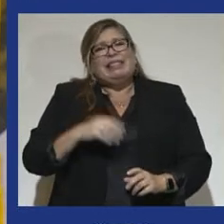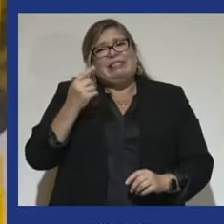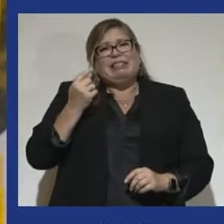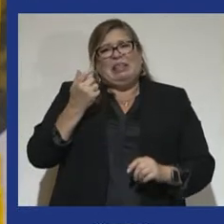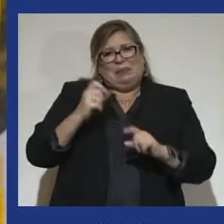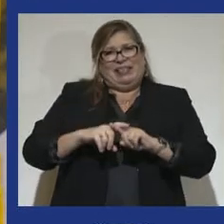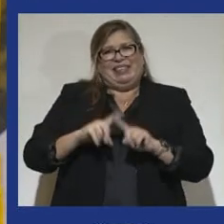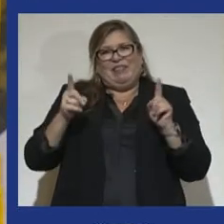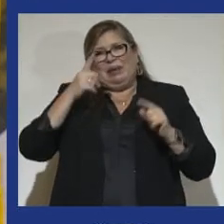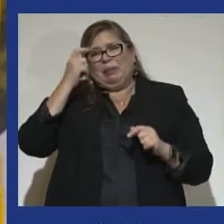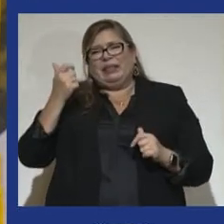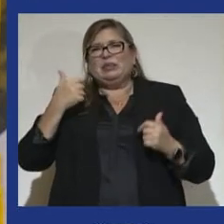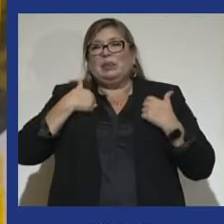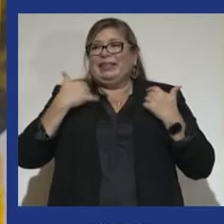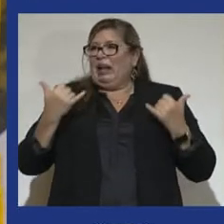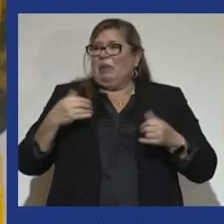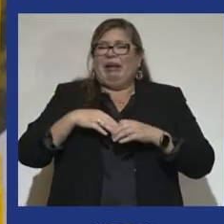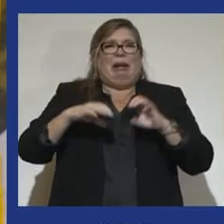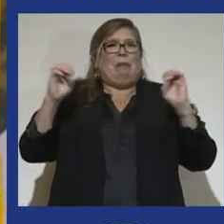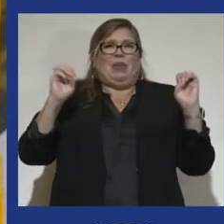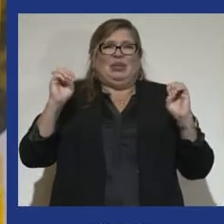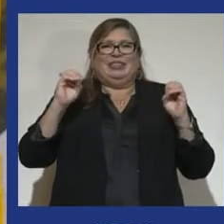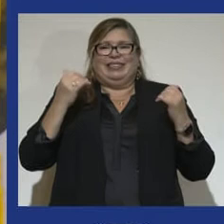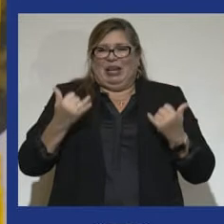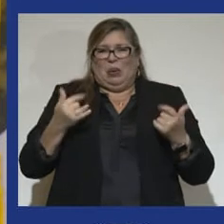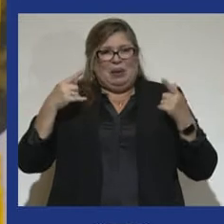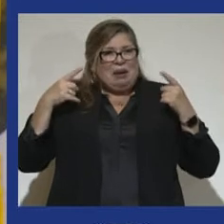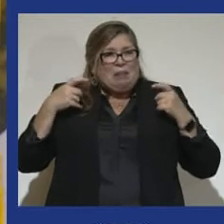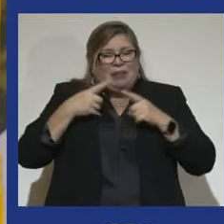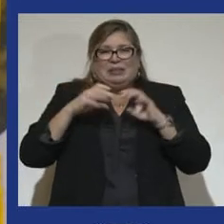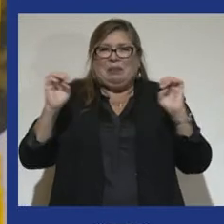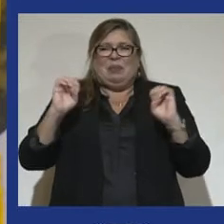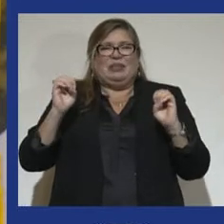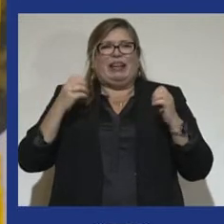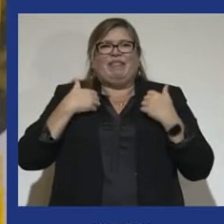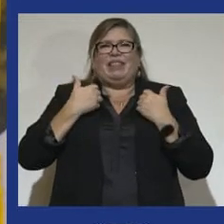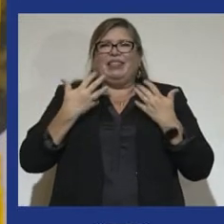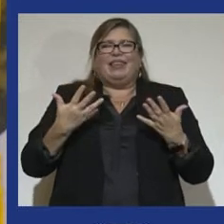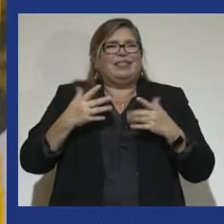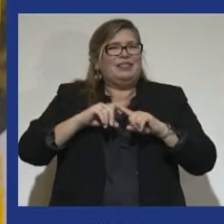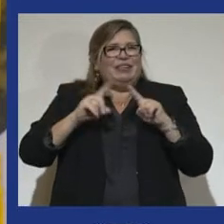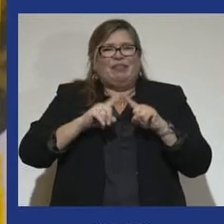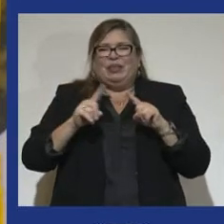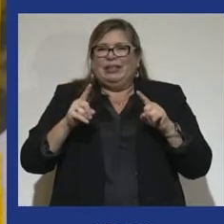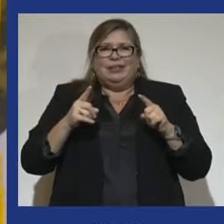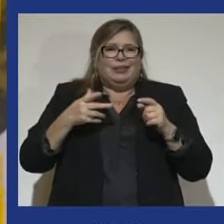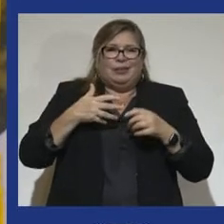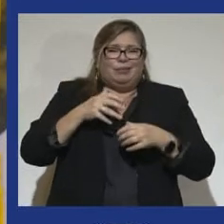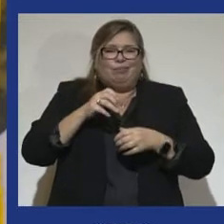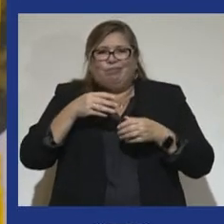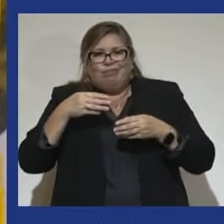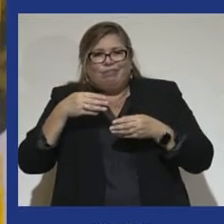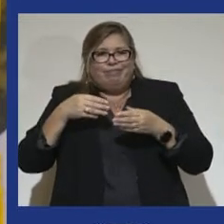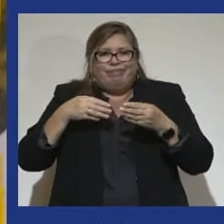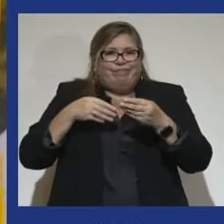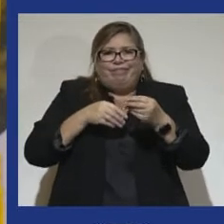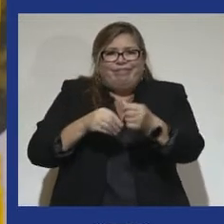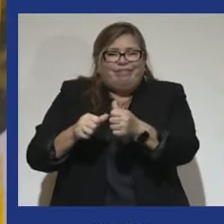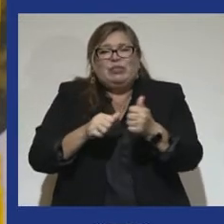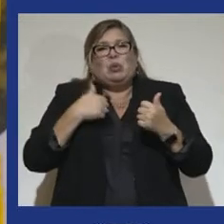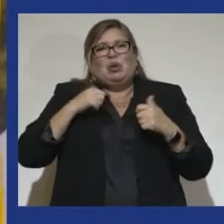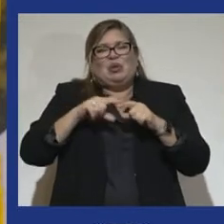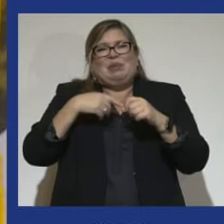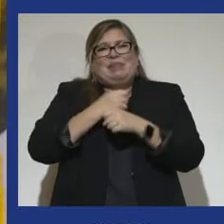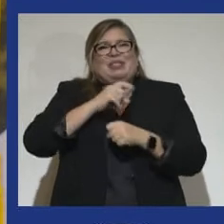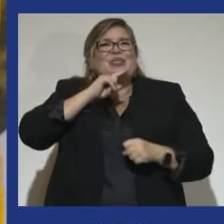a como se aplica porque estamos en una emergencia es una emergencia de compleja así que estamos